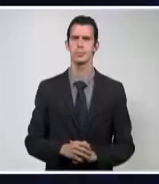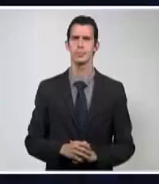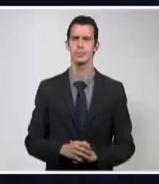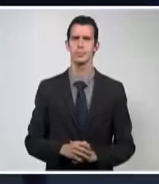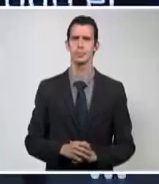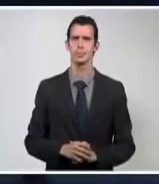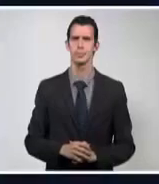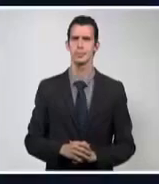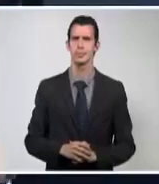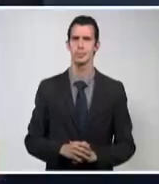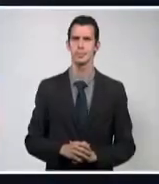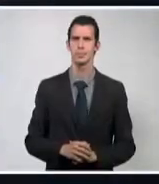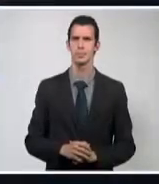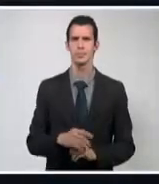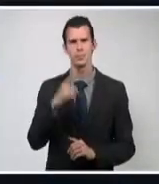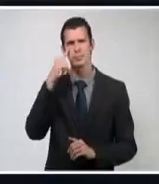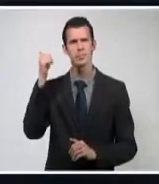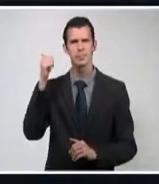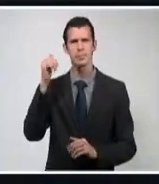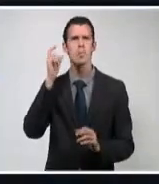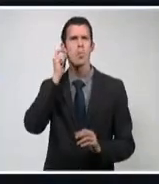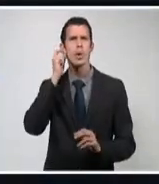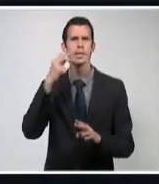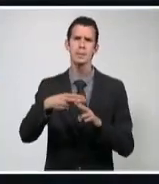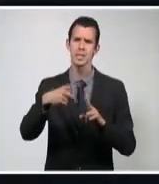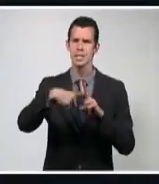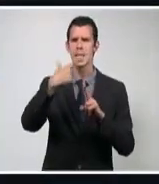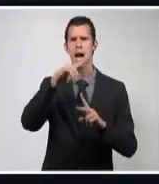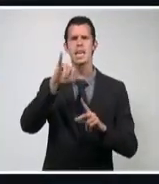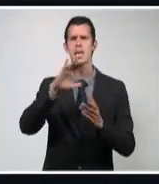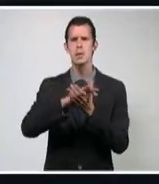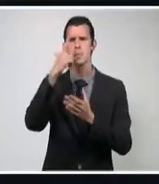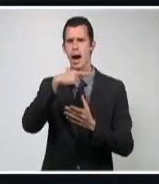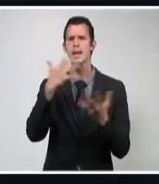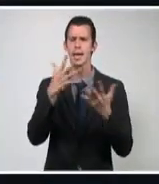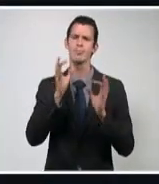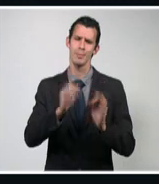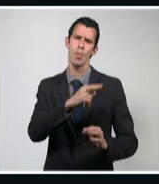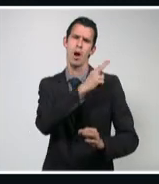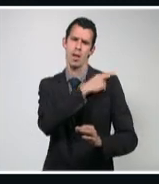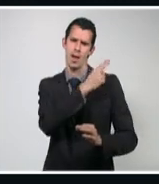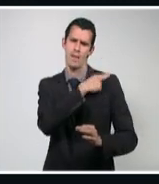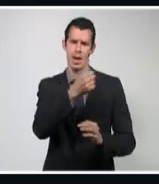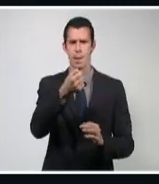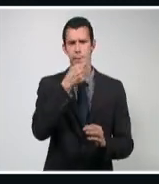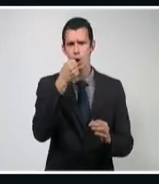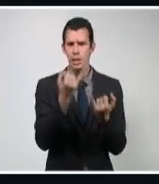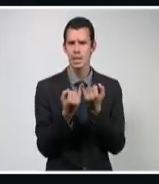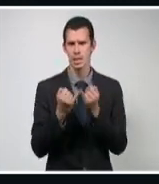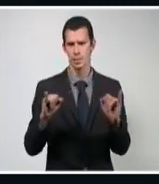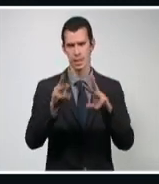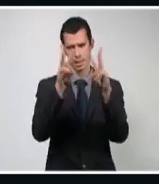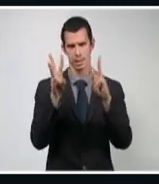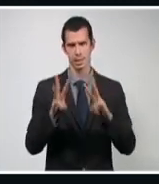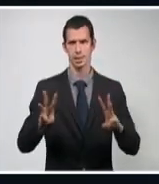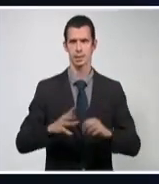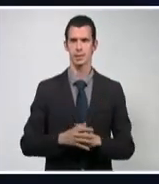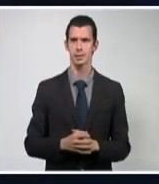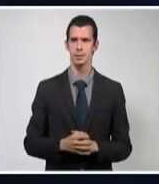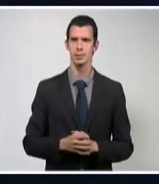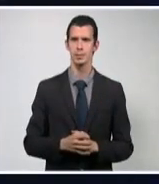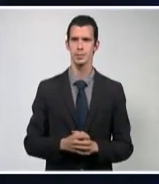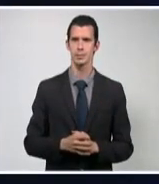Facebook, ¿quién es Yaima? Ahí la tenemos. Joven cubana, residente en Miami. De algunos de sus vínculos habla su propia foto de perfil, la